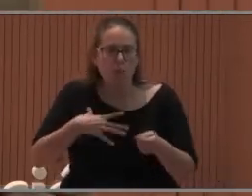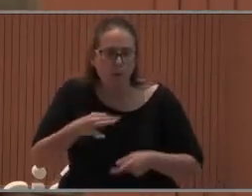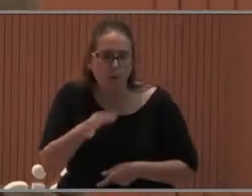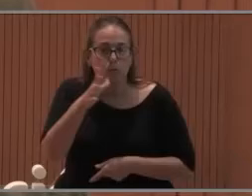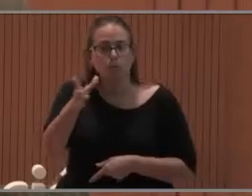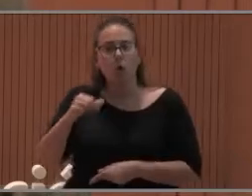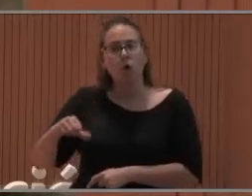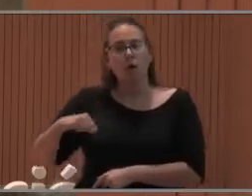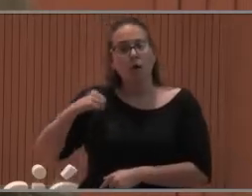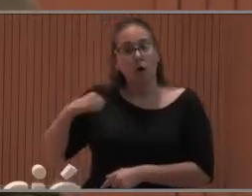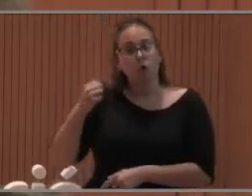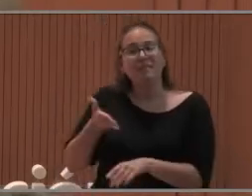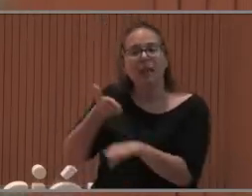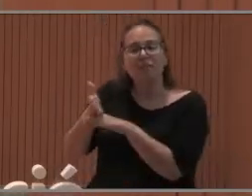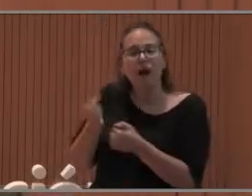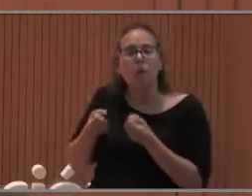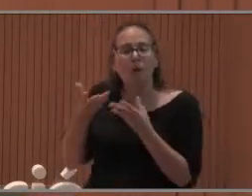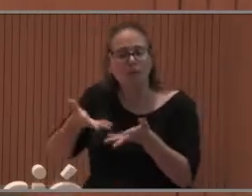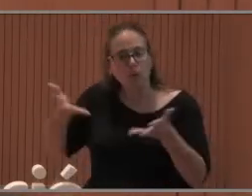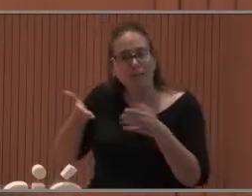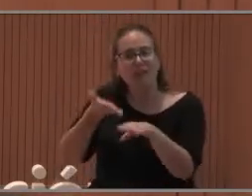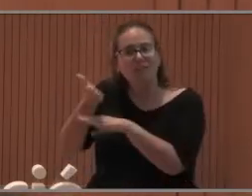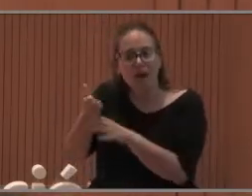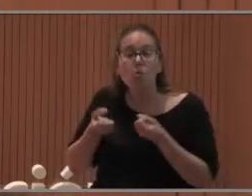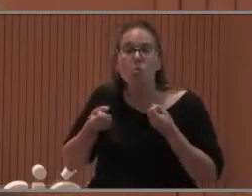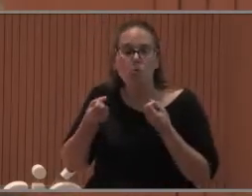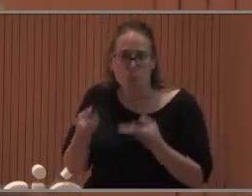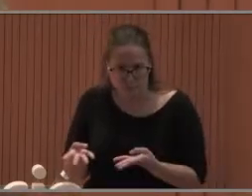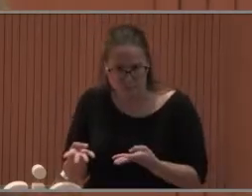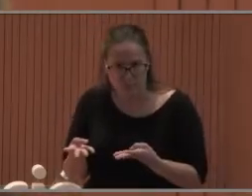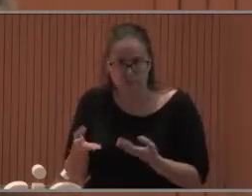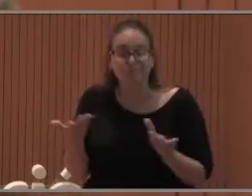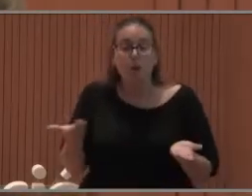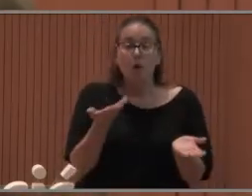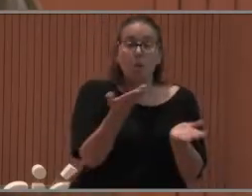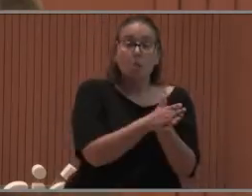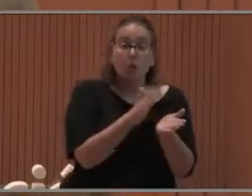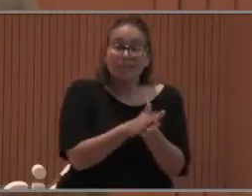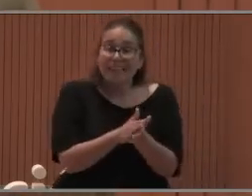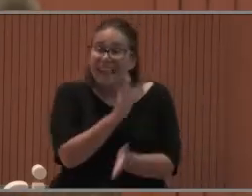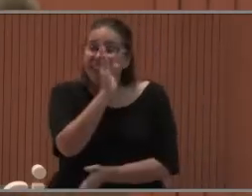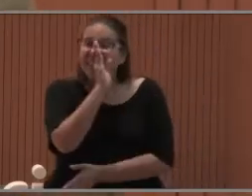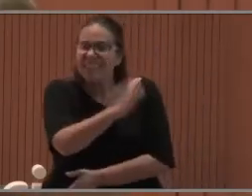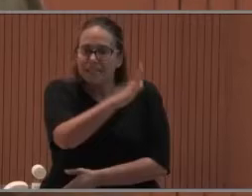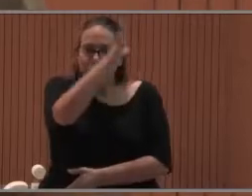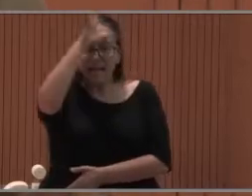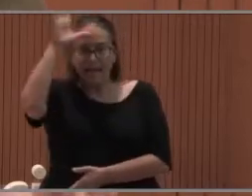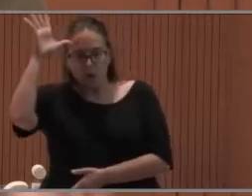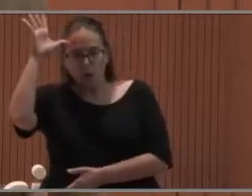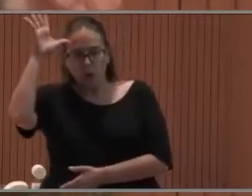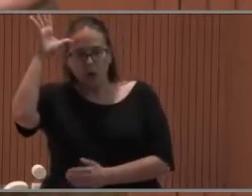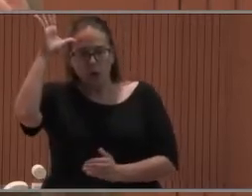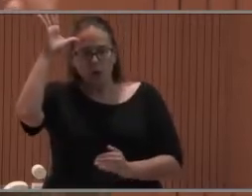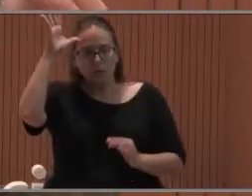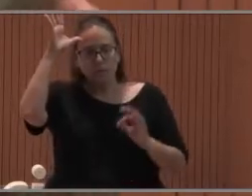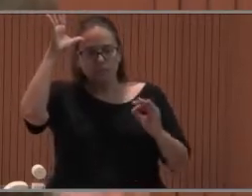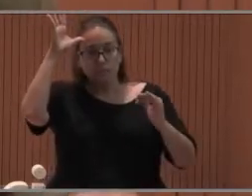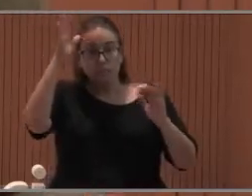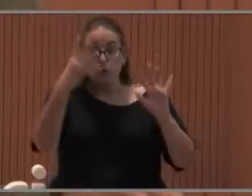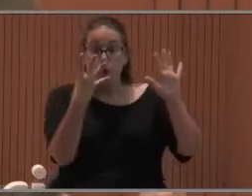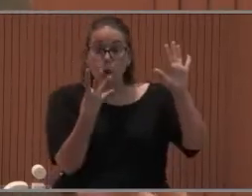atención en el centro de salud, pero funcionamos mucho con mortalidad. Por tanto, la mortalidad atribuible al calor es mucho mayor, es